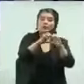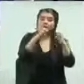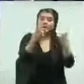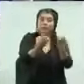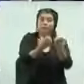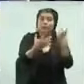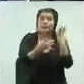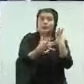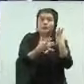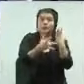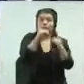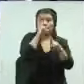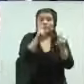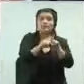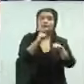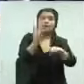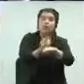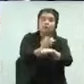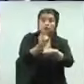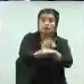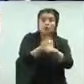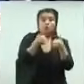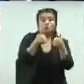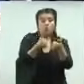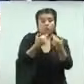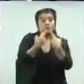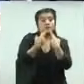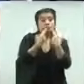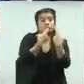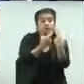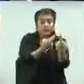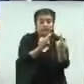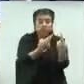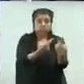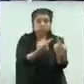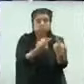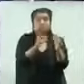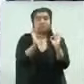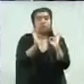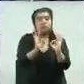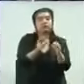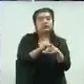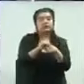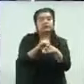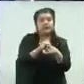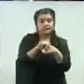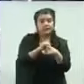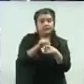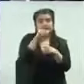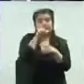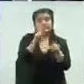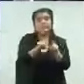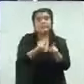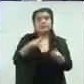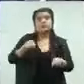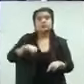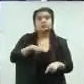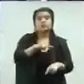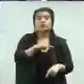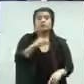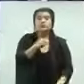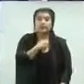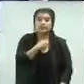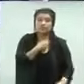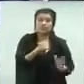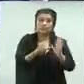maquinaria para tener buenos resultados. Tenemos que reproducir ese tipo de buenas prácticas, y es ahí donde quisiéramos poner la atención. Paso